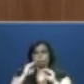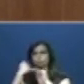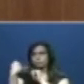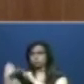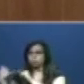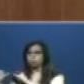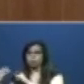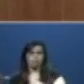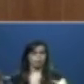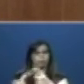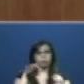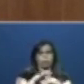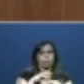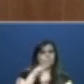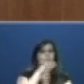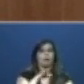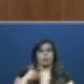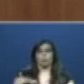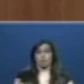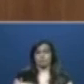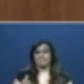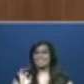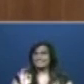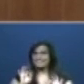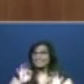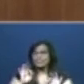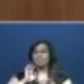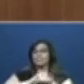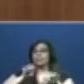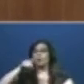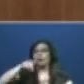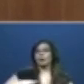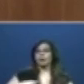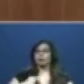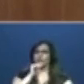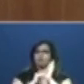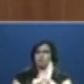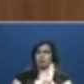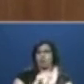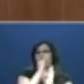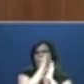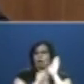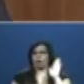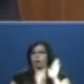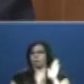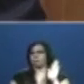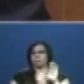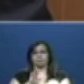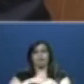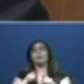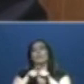incorporarse a este objetivo en particular Castilla y León reúne las condiciones para convertirse en un referente en el